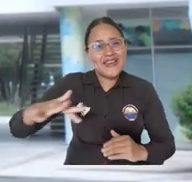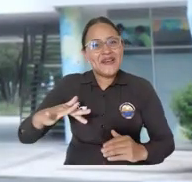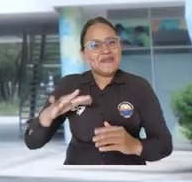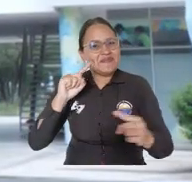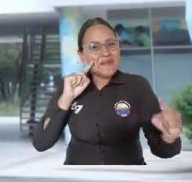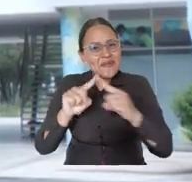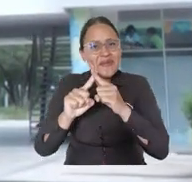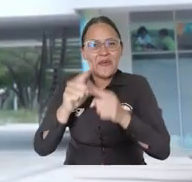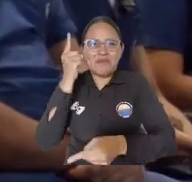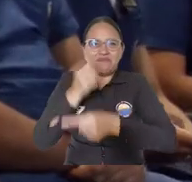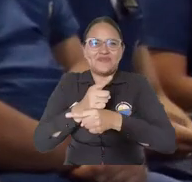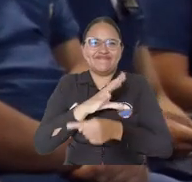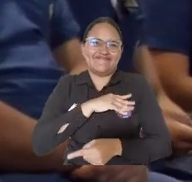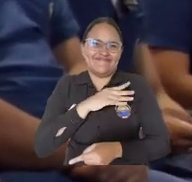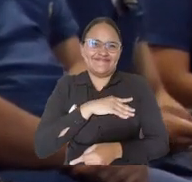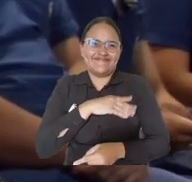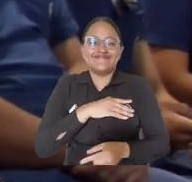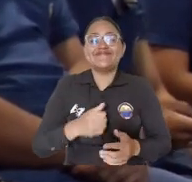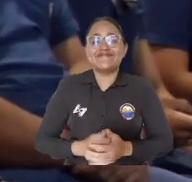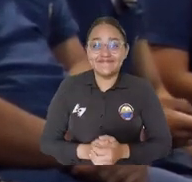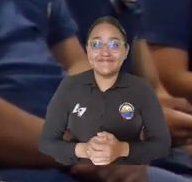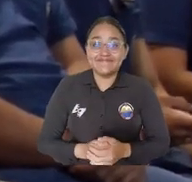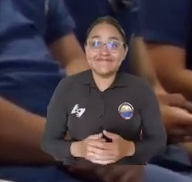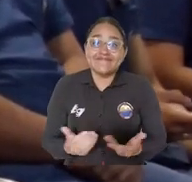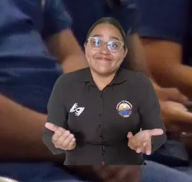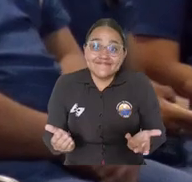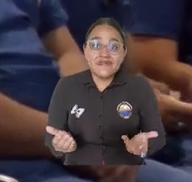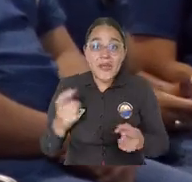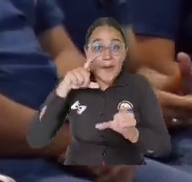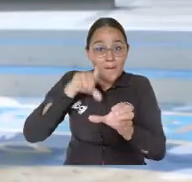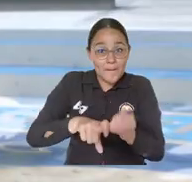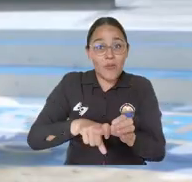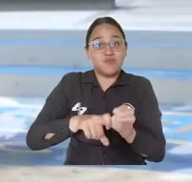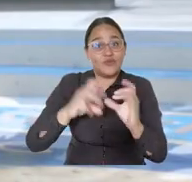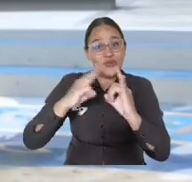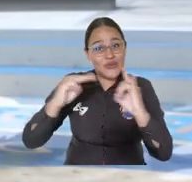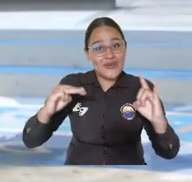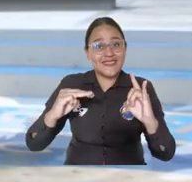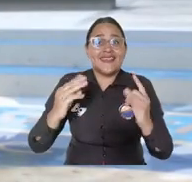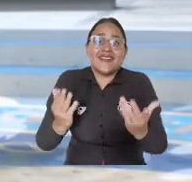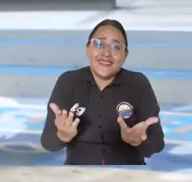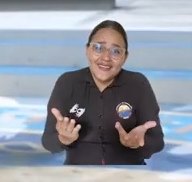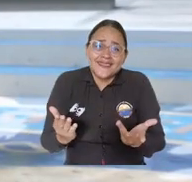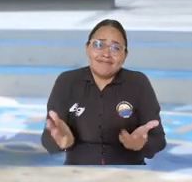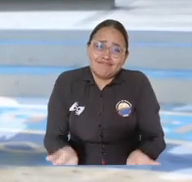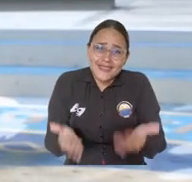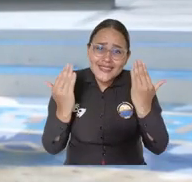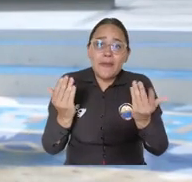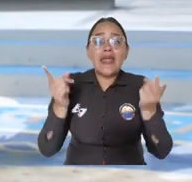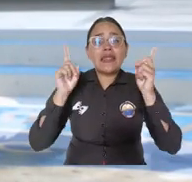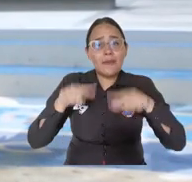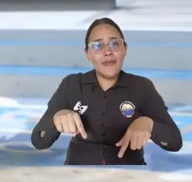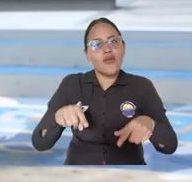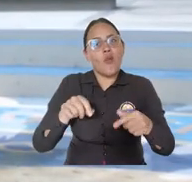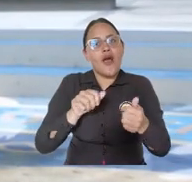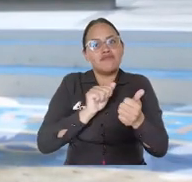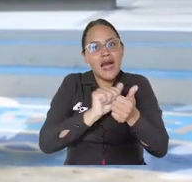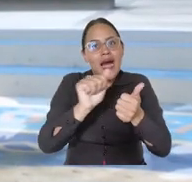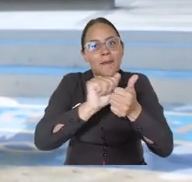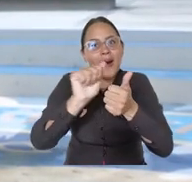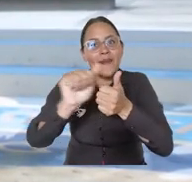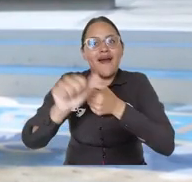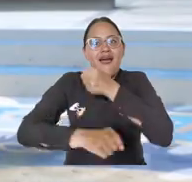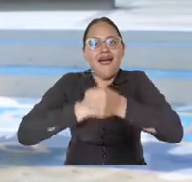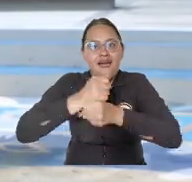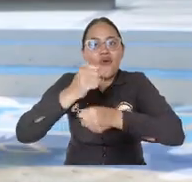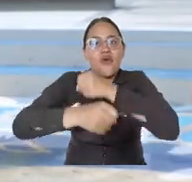Talento Magdalena se pueden cosechar estos triunfos hoy en día. Ha sido un apoyo no solamente para poder haber ingresado en la universidad, sino también para poderme mantener